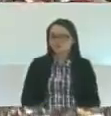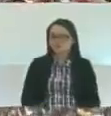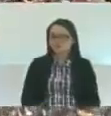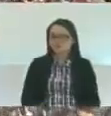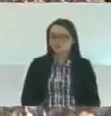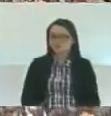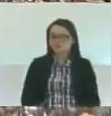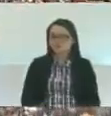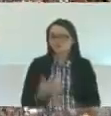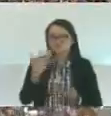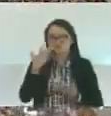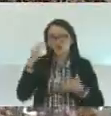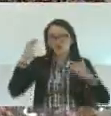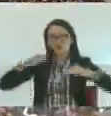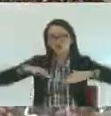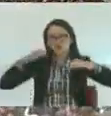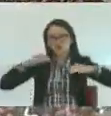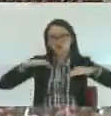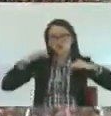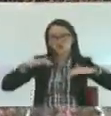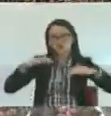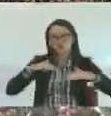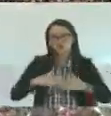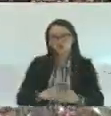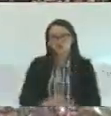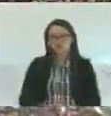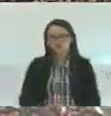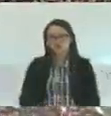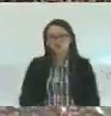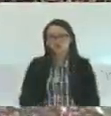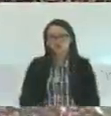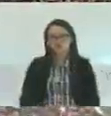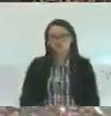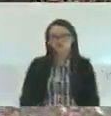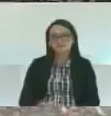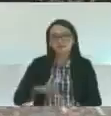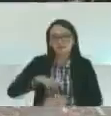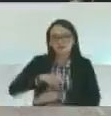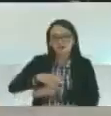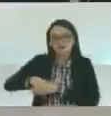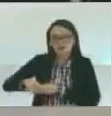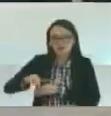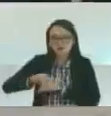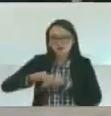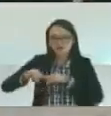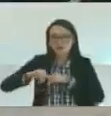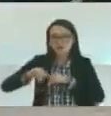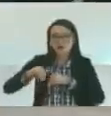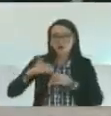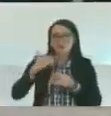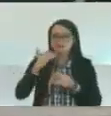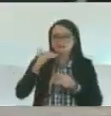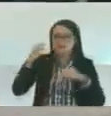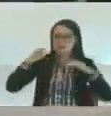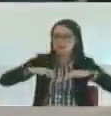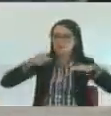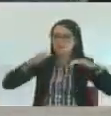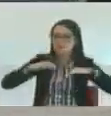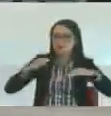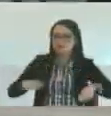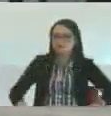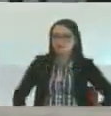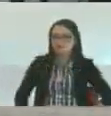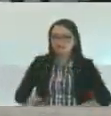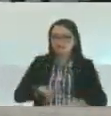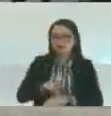se ve llegar la lluvia. Allá en el Orinoco va llegando la lluvia en el